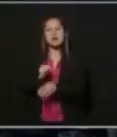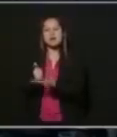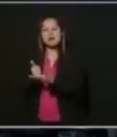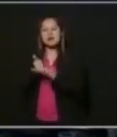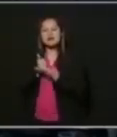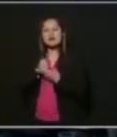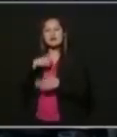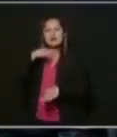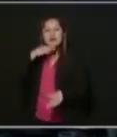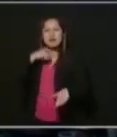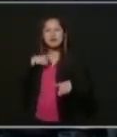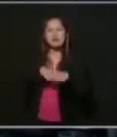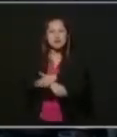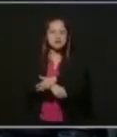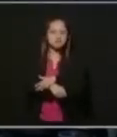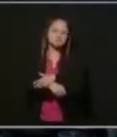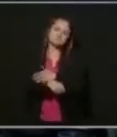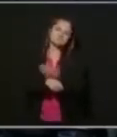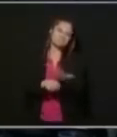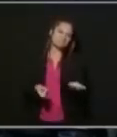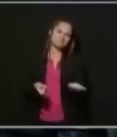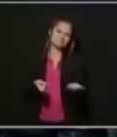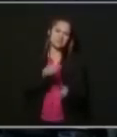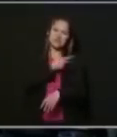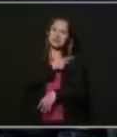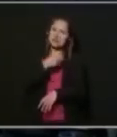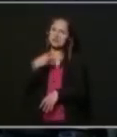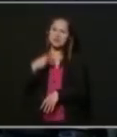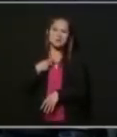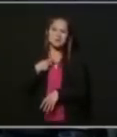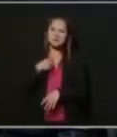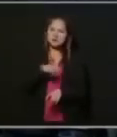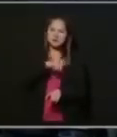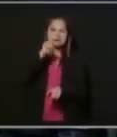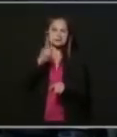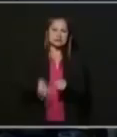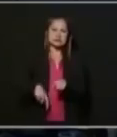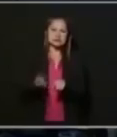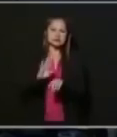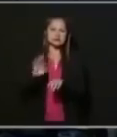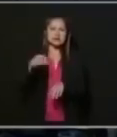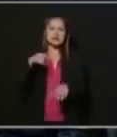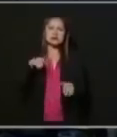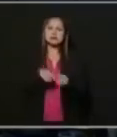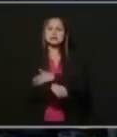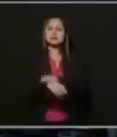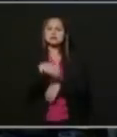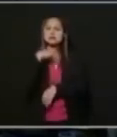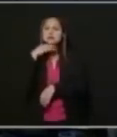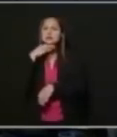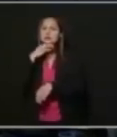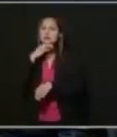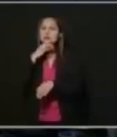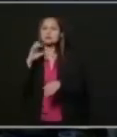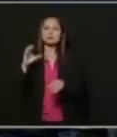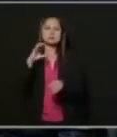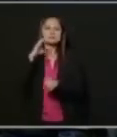a la mordida. Y tenemos que terminar con la corrupción, arriba y abajo.